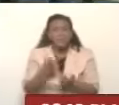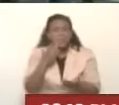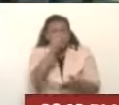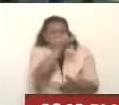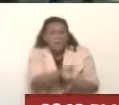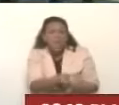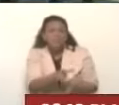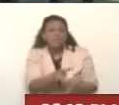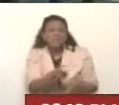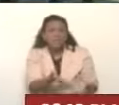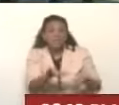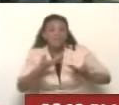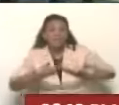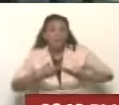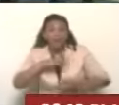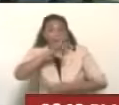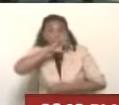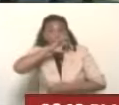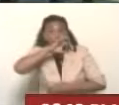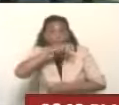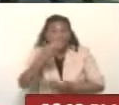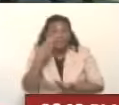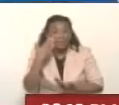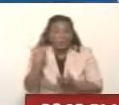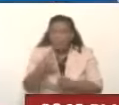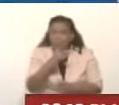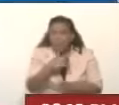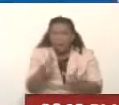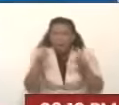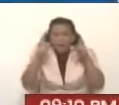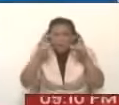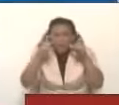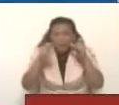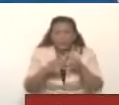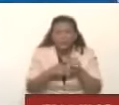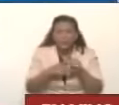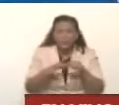un perro, está grandísimo, ¿verdad, Silvia? ¿No tiene foto ahí? De Nevado.